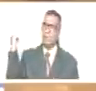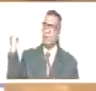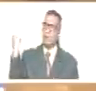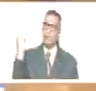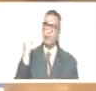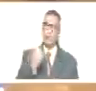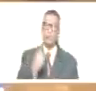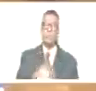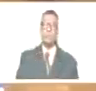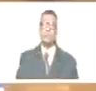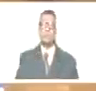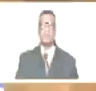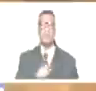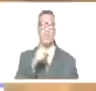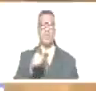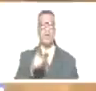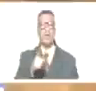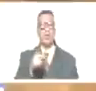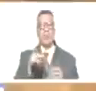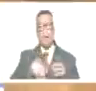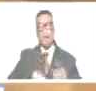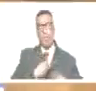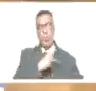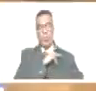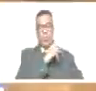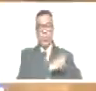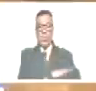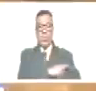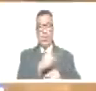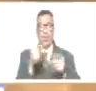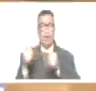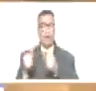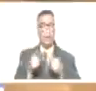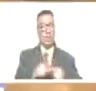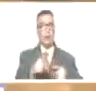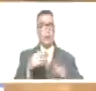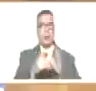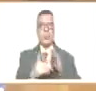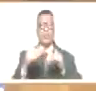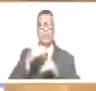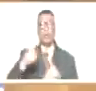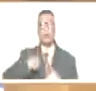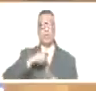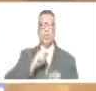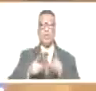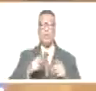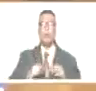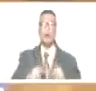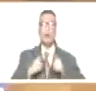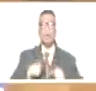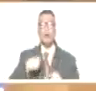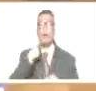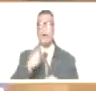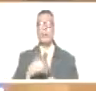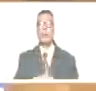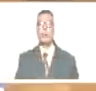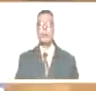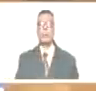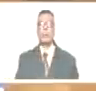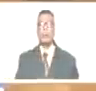Y con el poder económico, los privilegios. Nosotros aquí lo hemos dicho en varias ocasiones. Que quien quiera